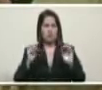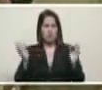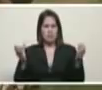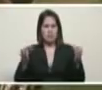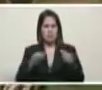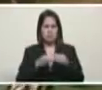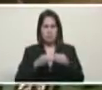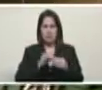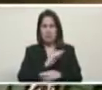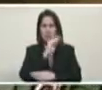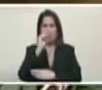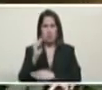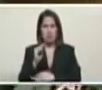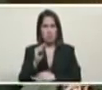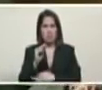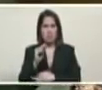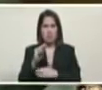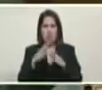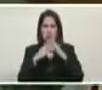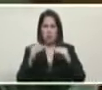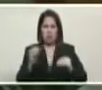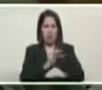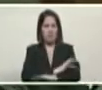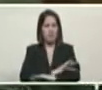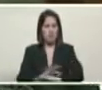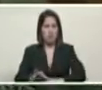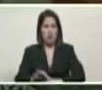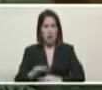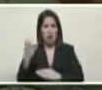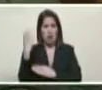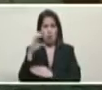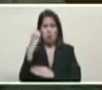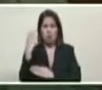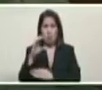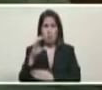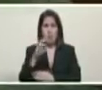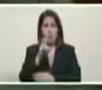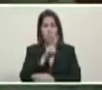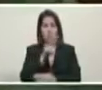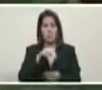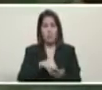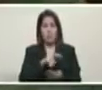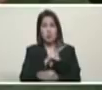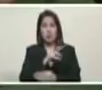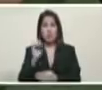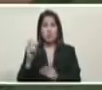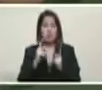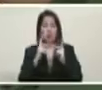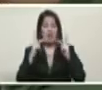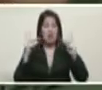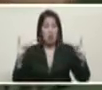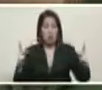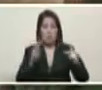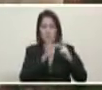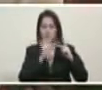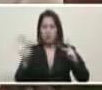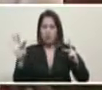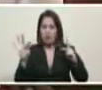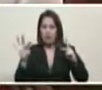de protección de la inmensa frontera que tenemos con Colombia, 2.200 kilómetros o más. El